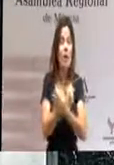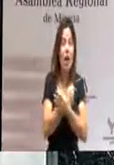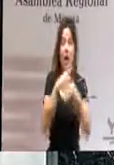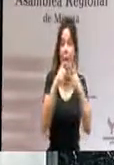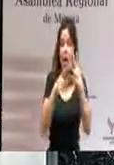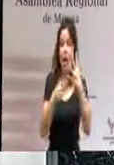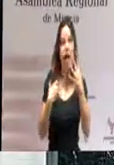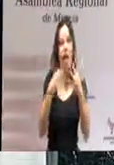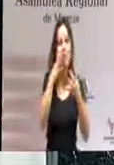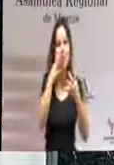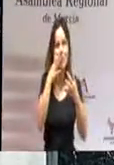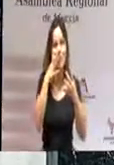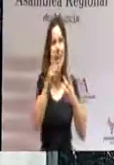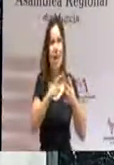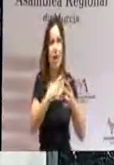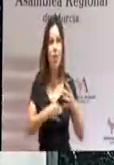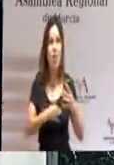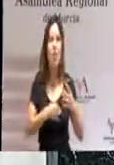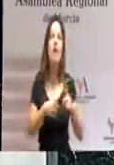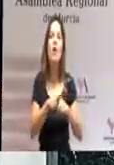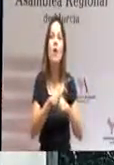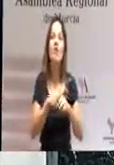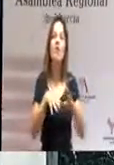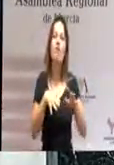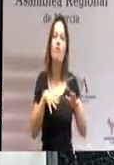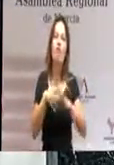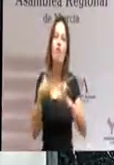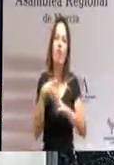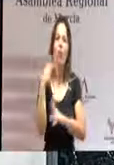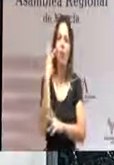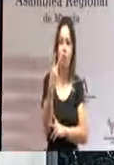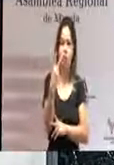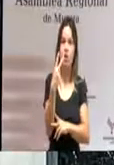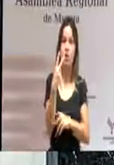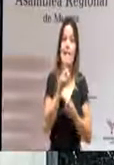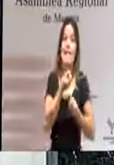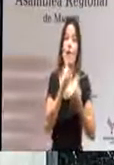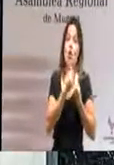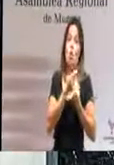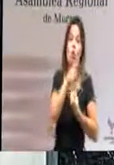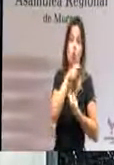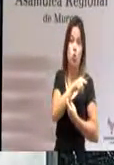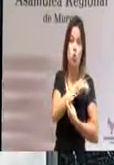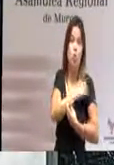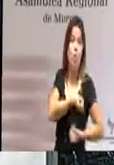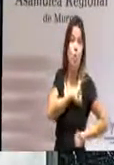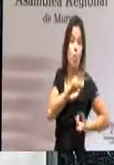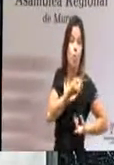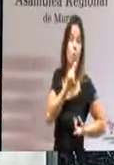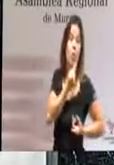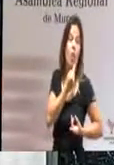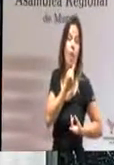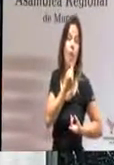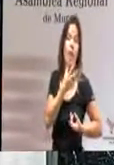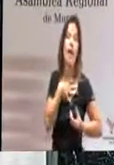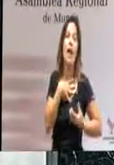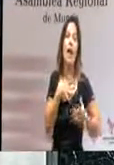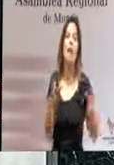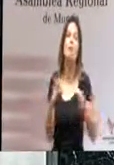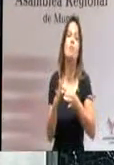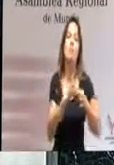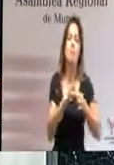realidad de una región a dos velocidades. Las cifras que usted mismo puso encima de la mesa ponen de manifiesto que la convergencia